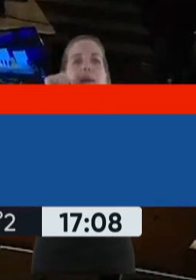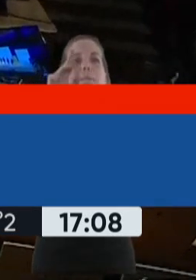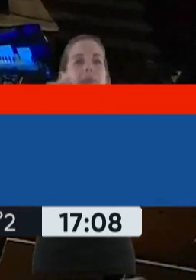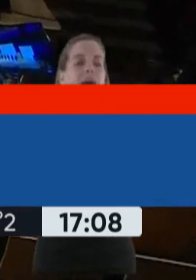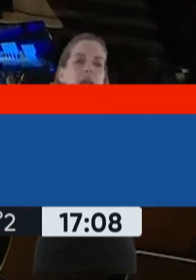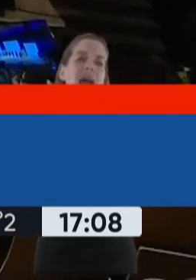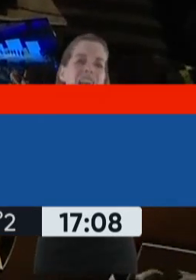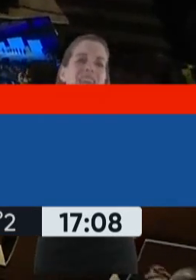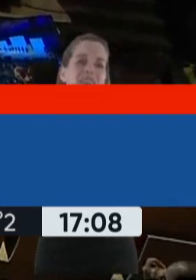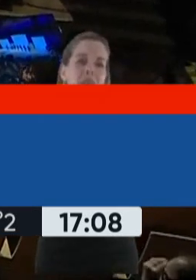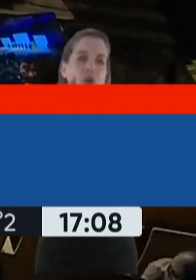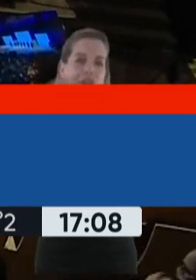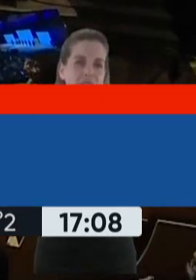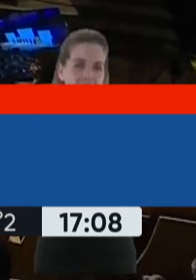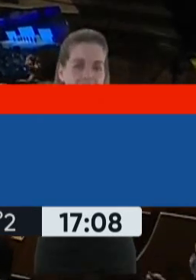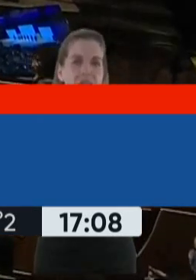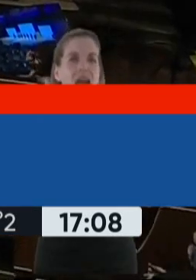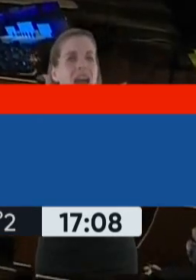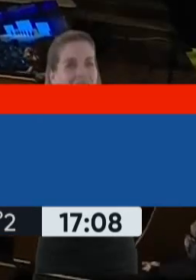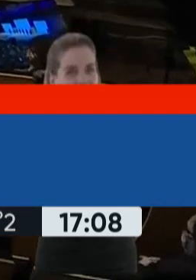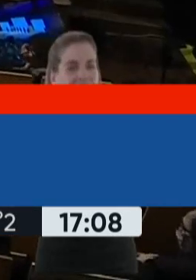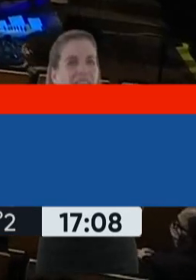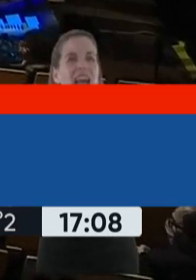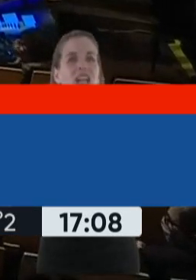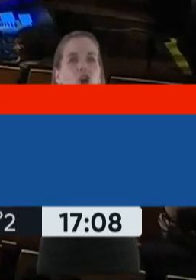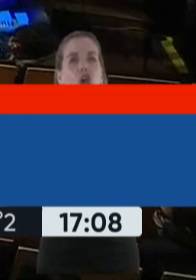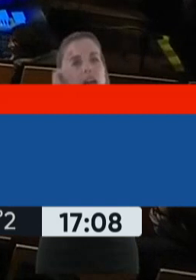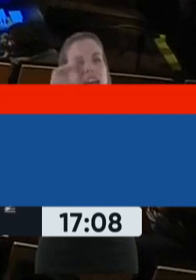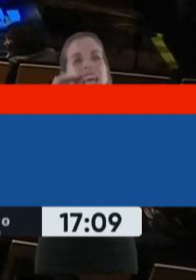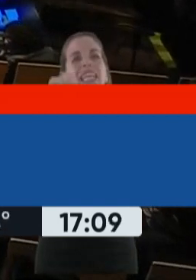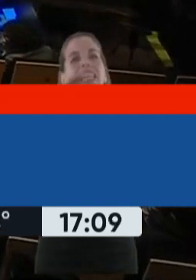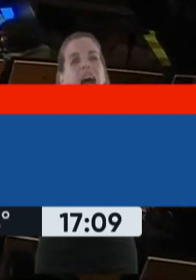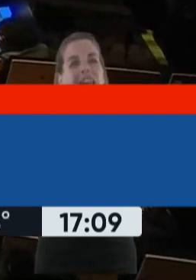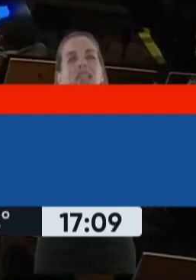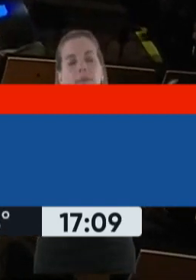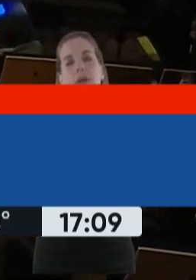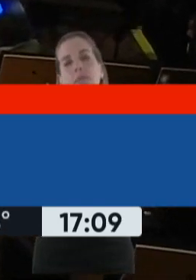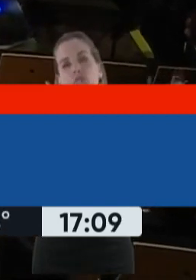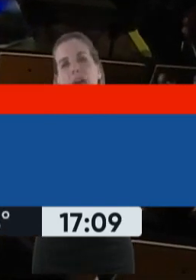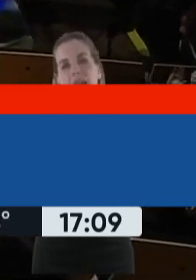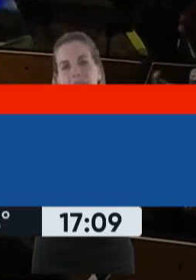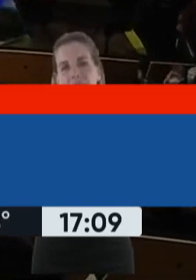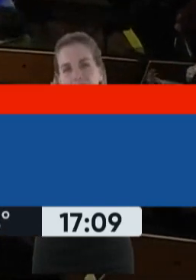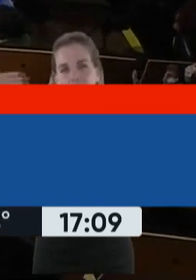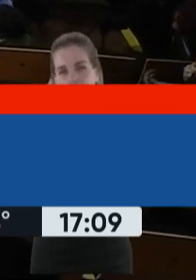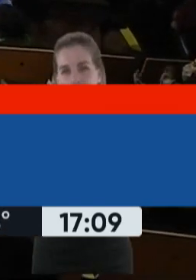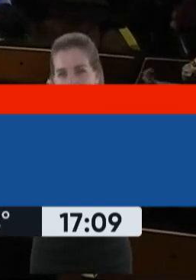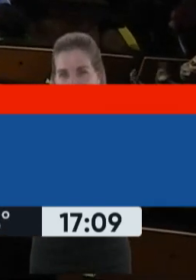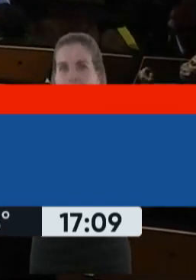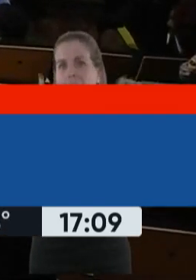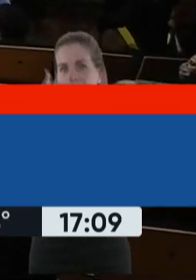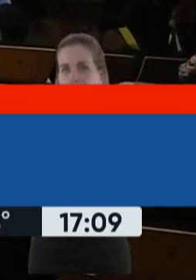estar. Lo vi a Pablo Echarri por ahí. Gracias, Pablo, por estar. Después se me empiezan a